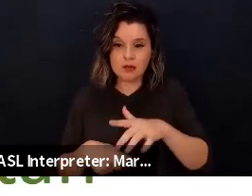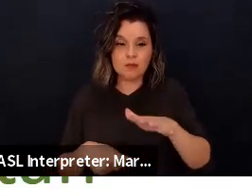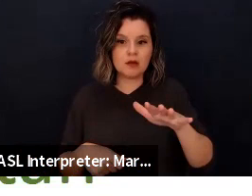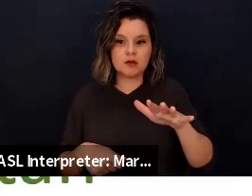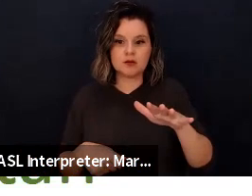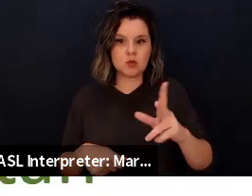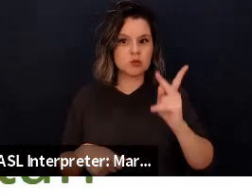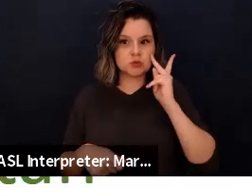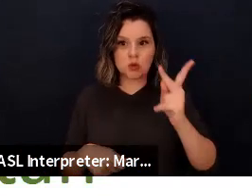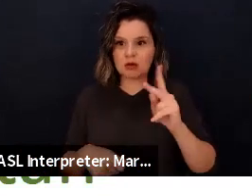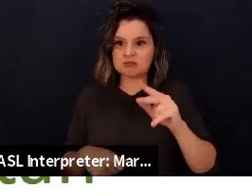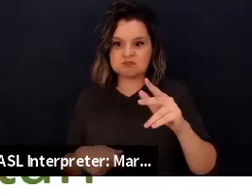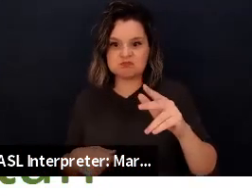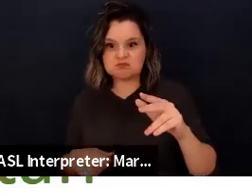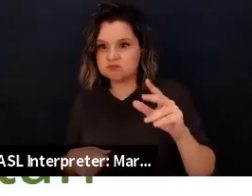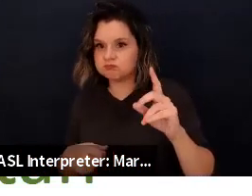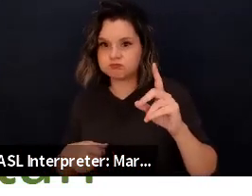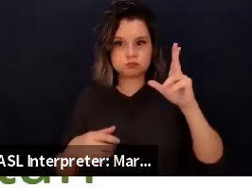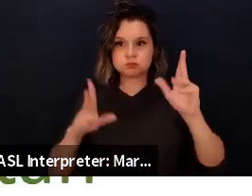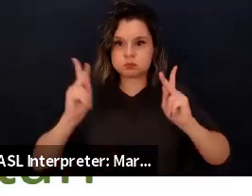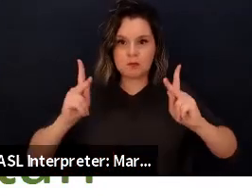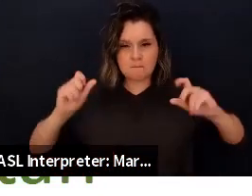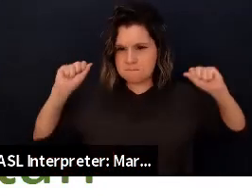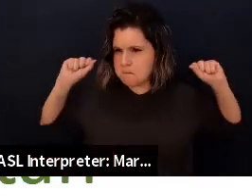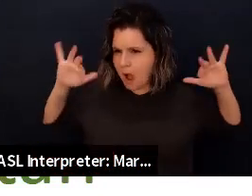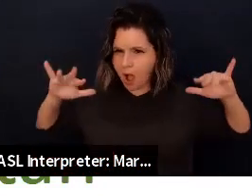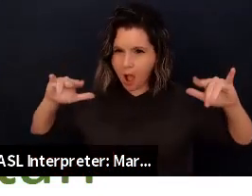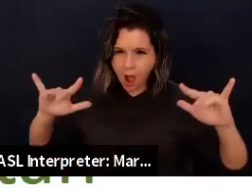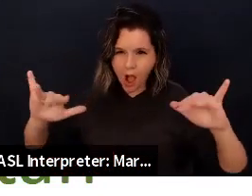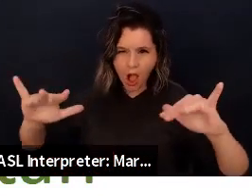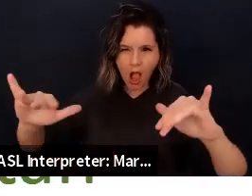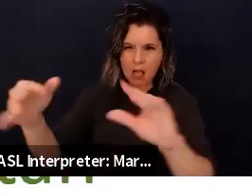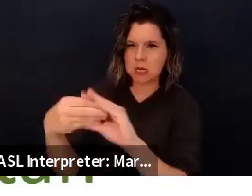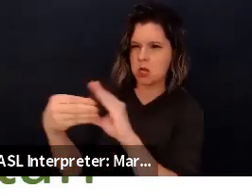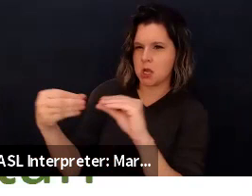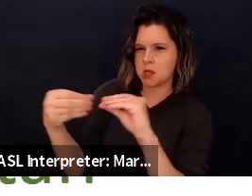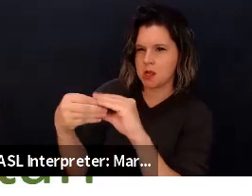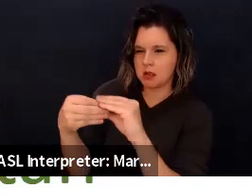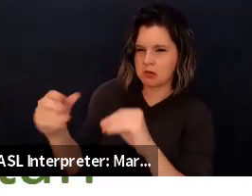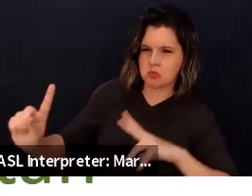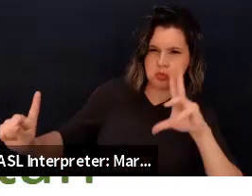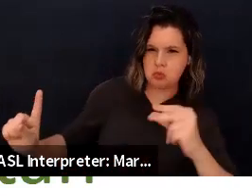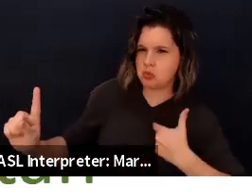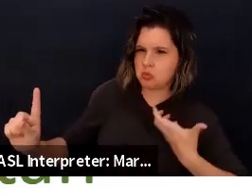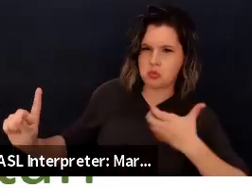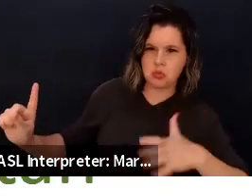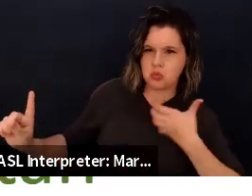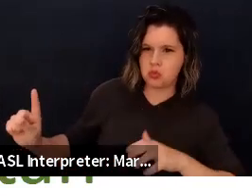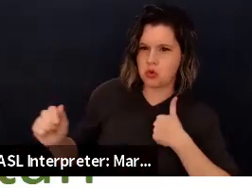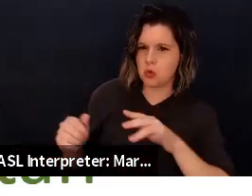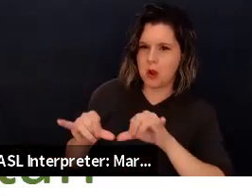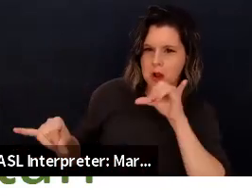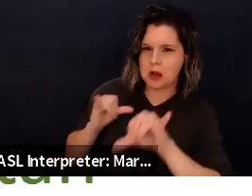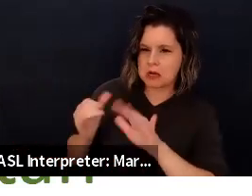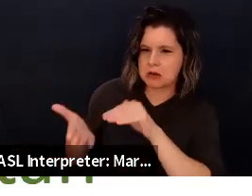vimos cientos de personas que salieron a esta junta para decirle a la ciudad que ellos no querían un centro de detención